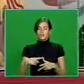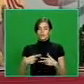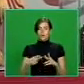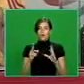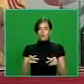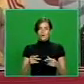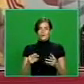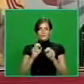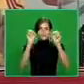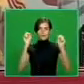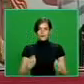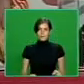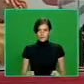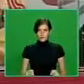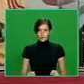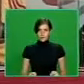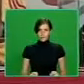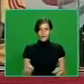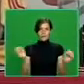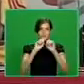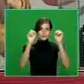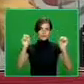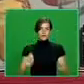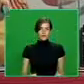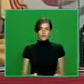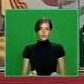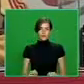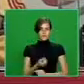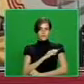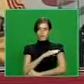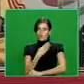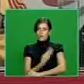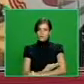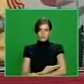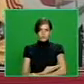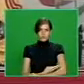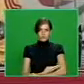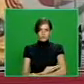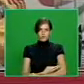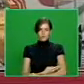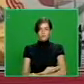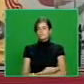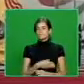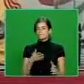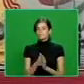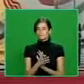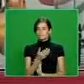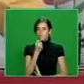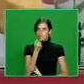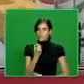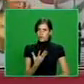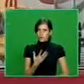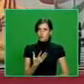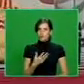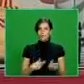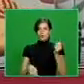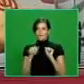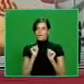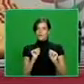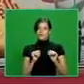nuestro sistema es un sistema poderosa mente efectivo para la